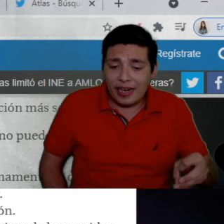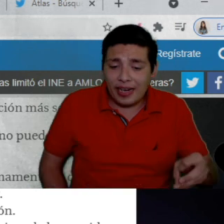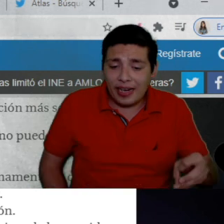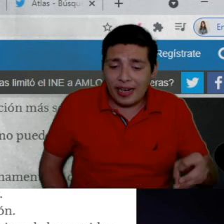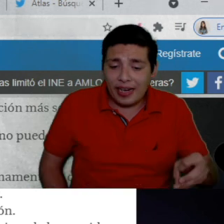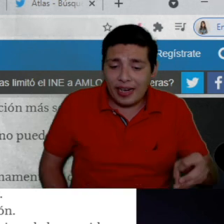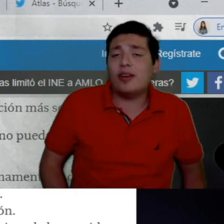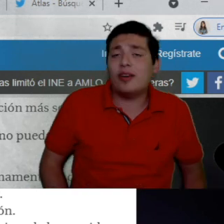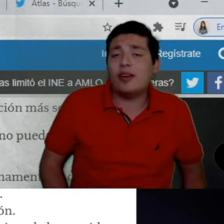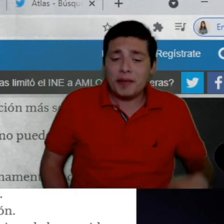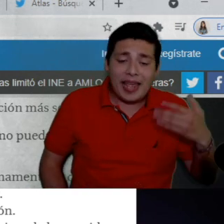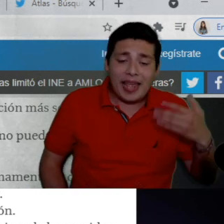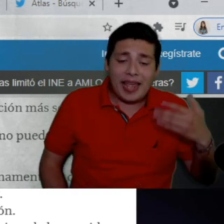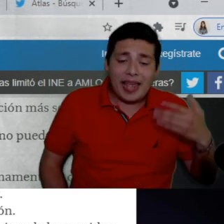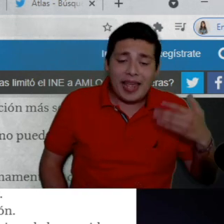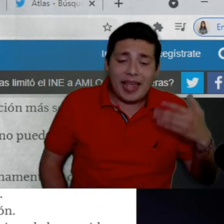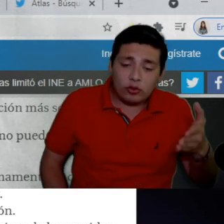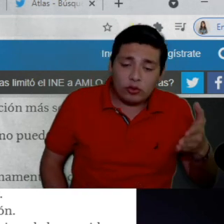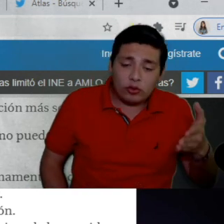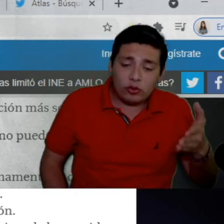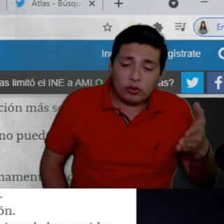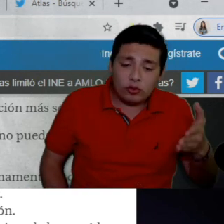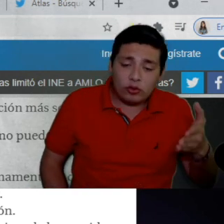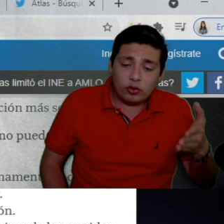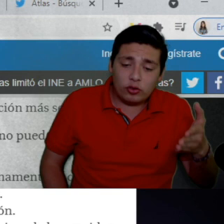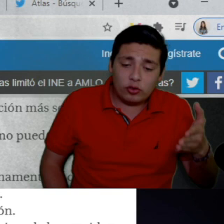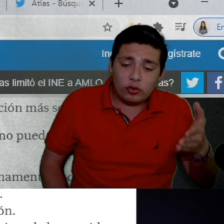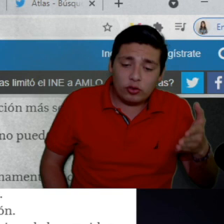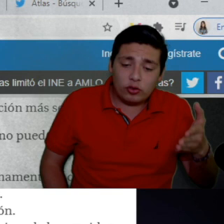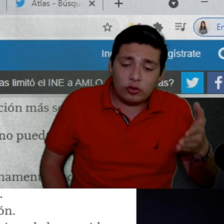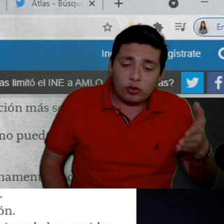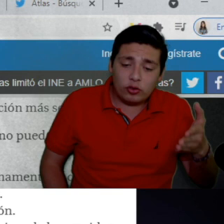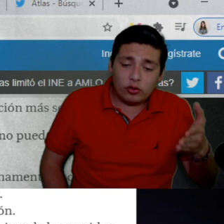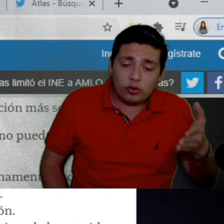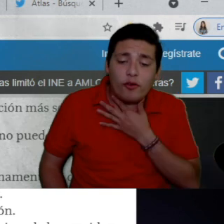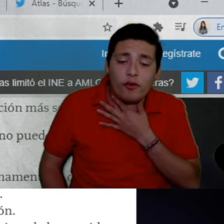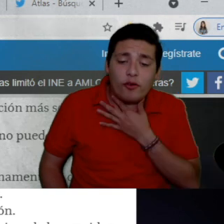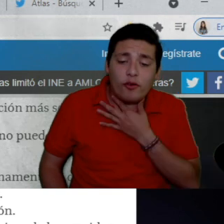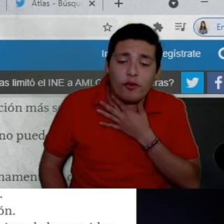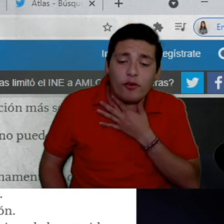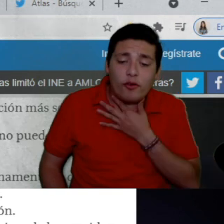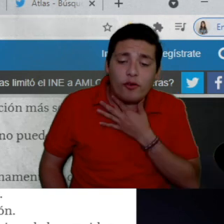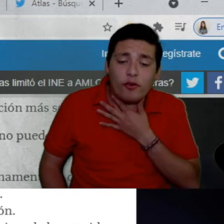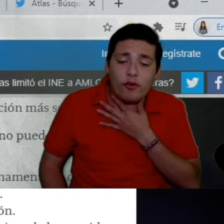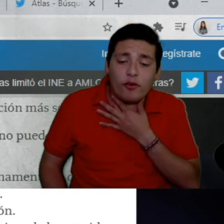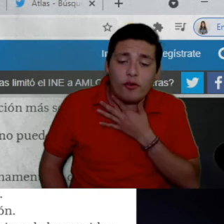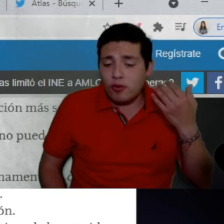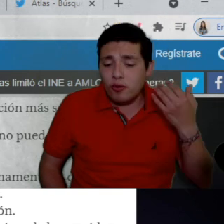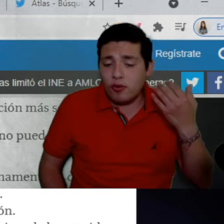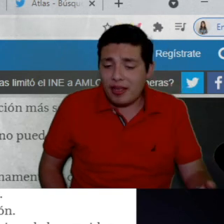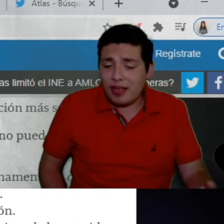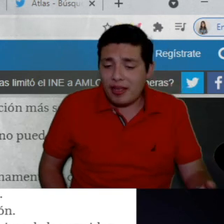sobre plataformas electorales. Emitir posturas que impliquen asociación con alguna fuerza política.